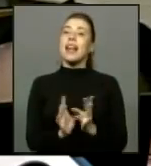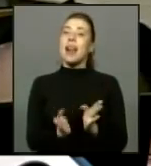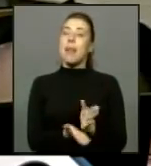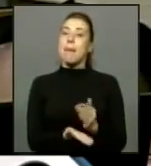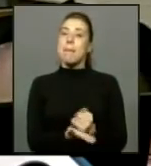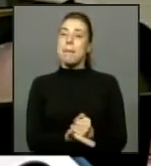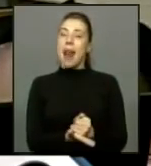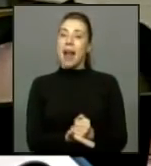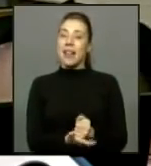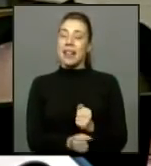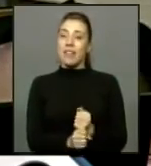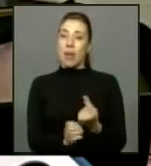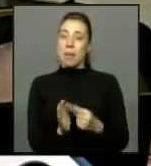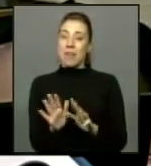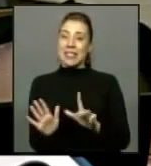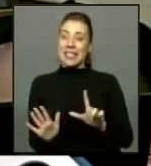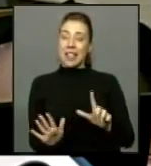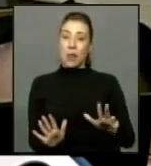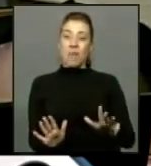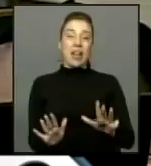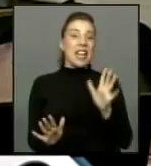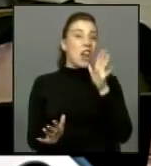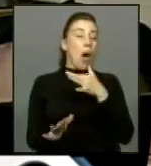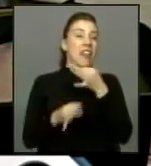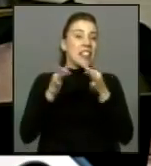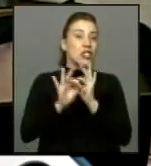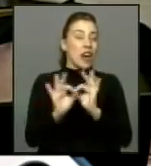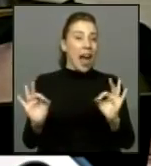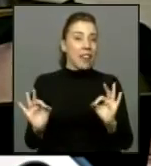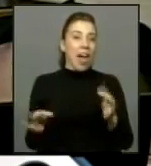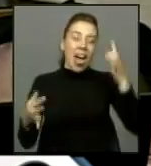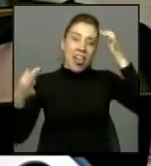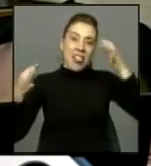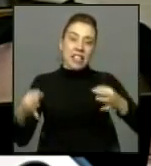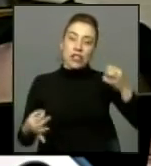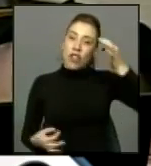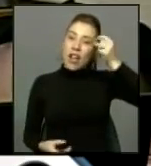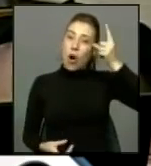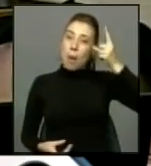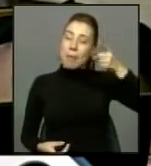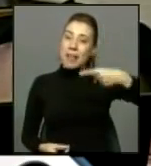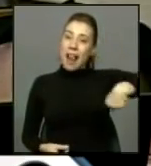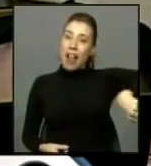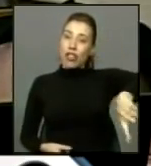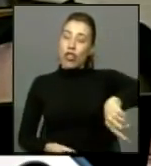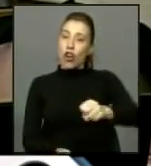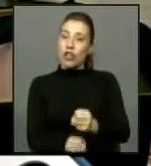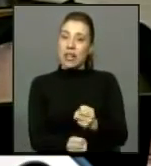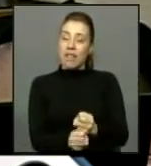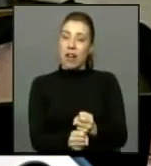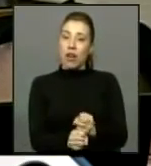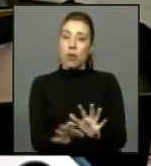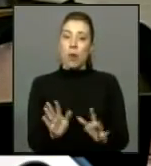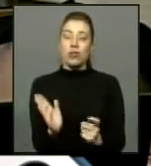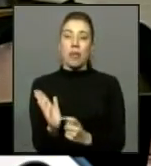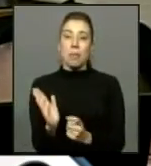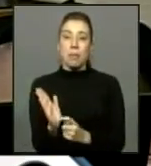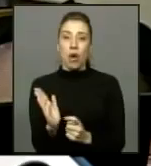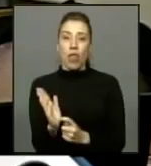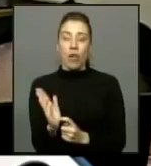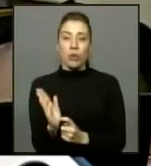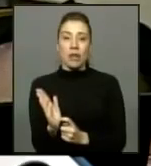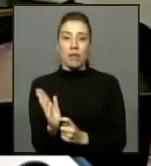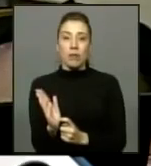laboral del 79, que ha estado ausente del debate, fue la decisión de entender a las y los trabajadores como un recurso productivo más del